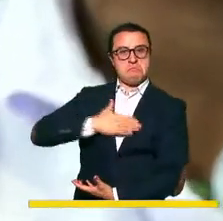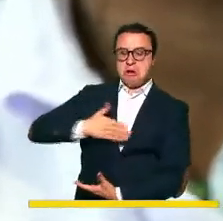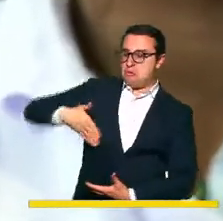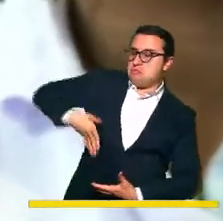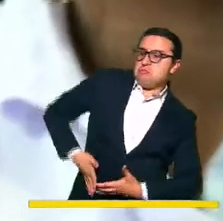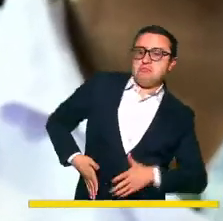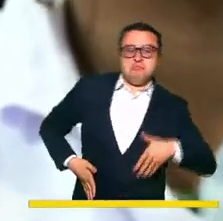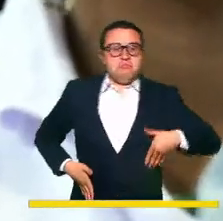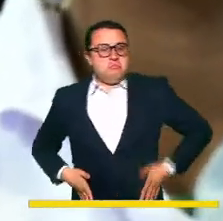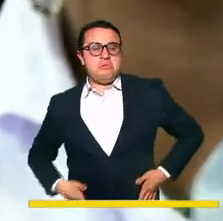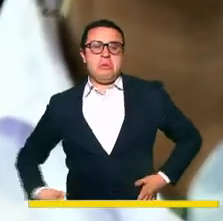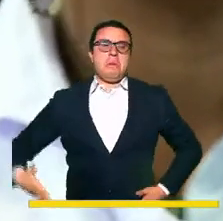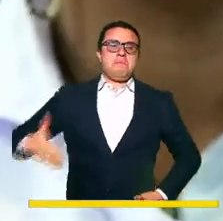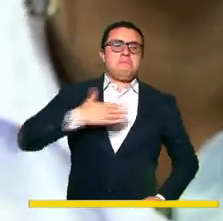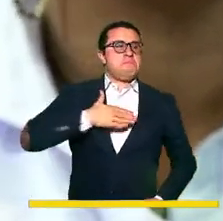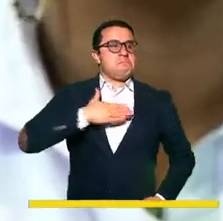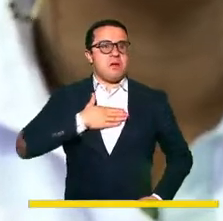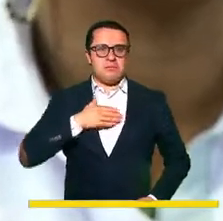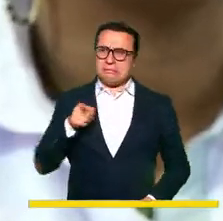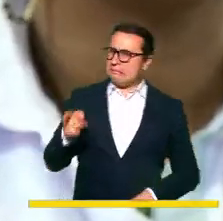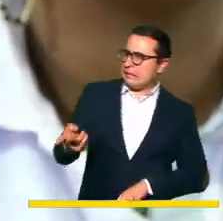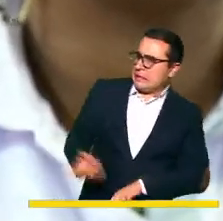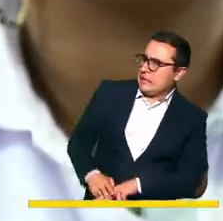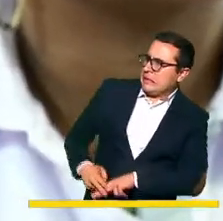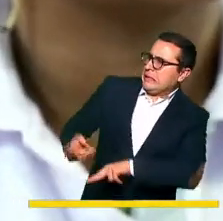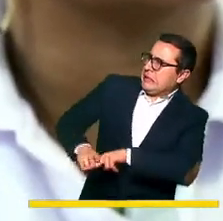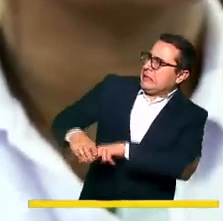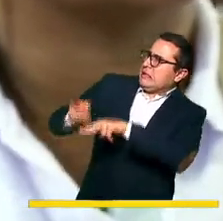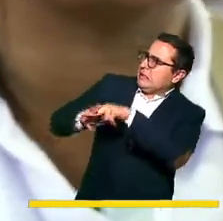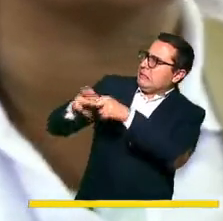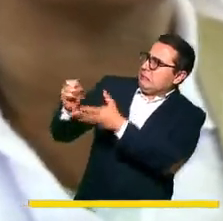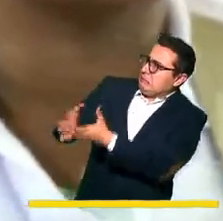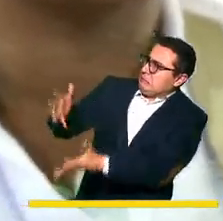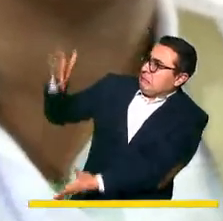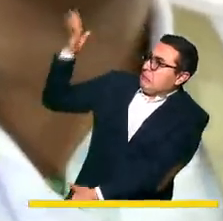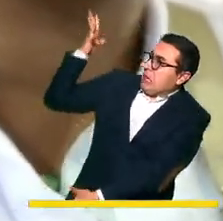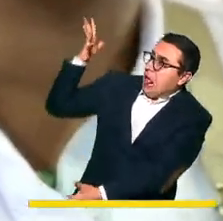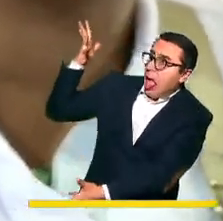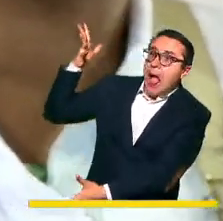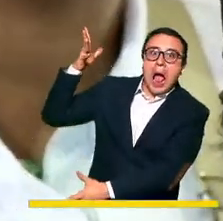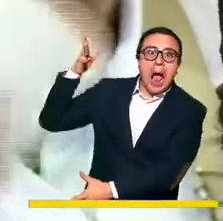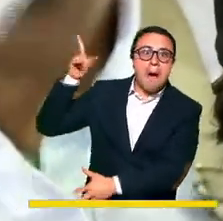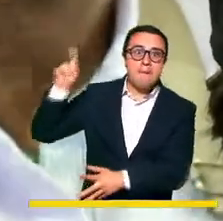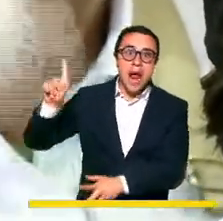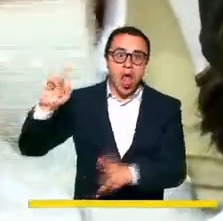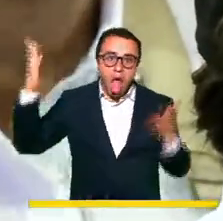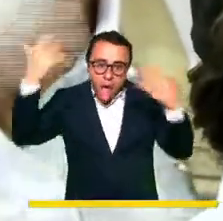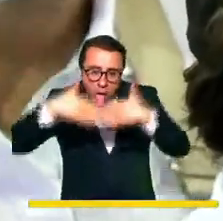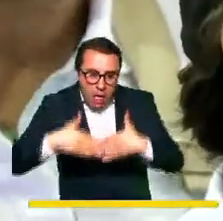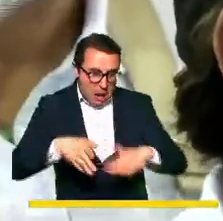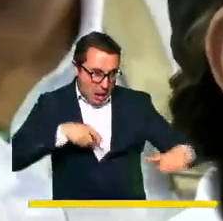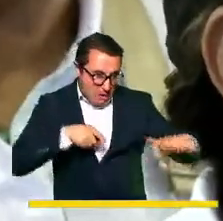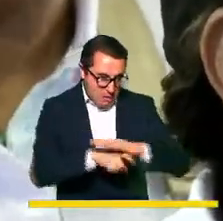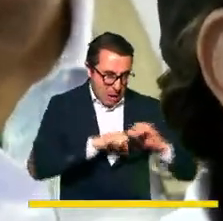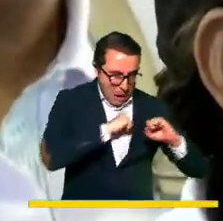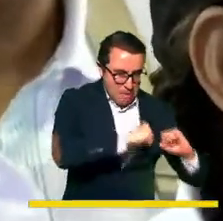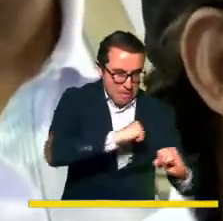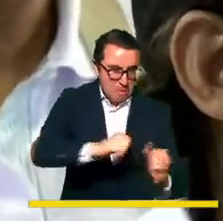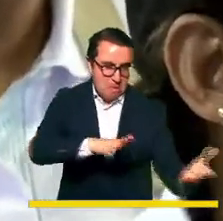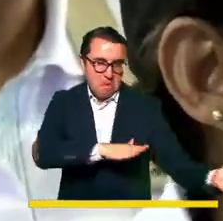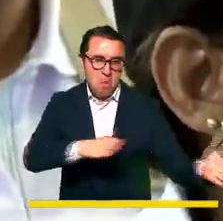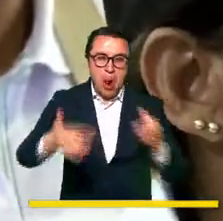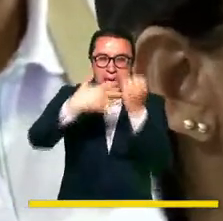bolsillo. Es una acumulación sanguinaria de la riqueza en Colombia. Por eso somos uno de los países